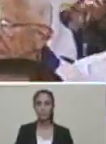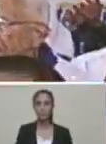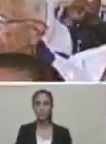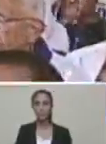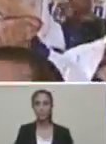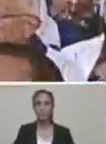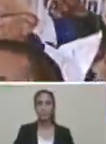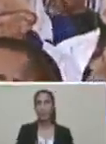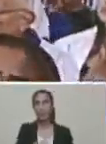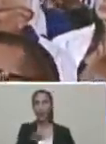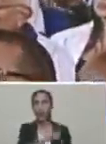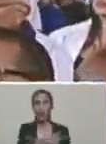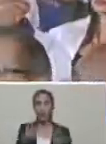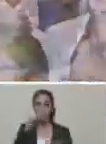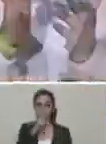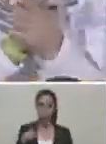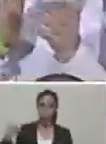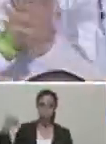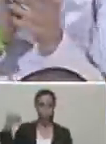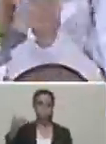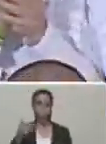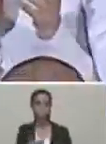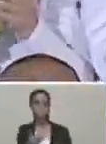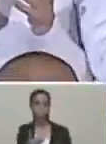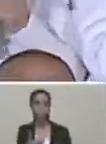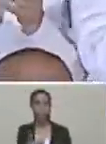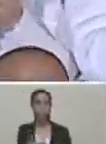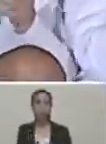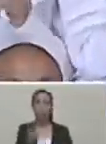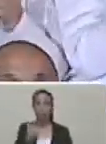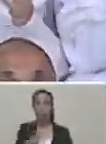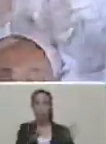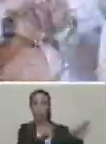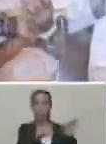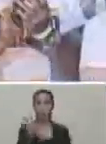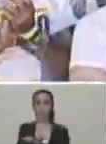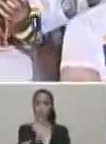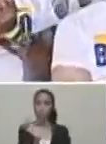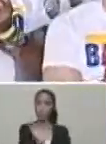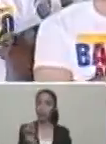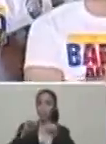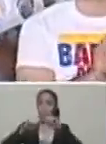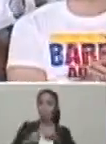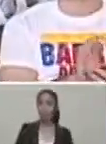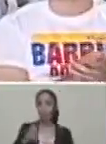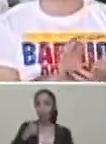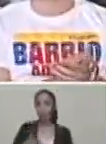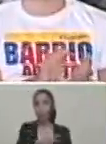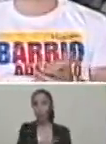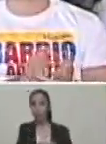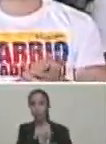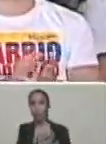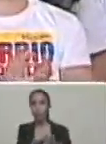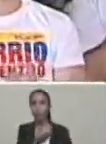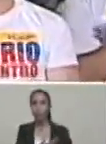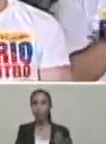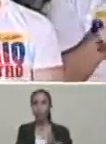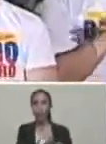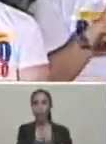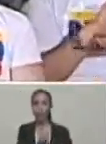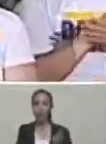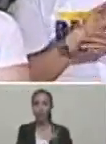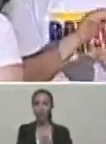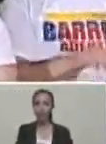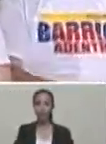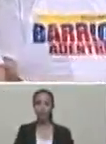que en estos 18 años ha empleado más del 73% de los ingresos del Producto